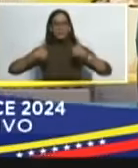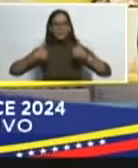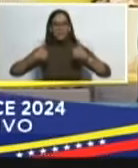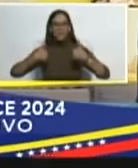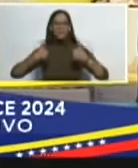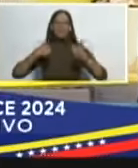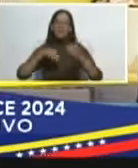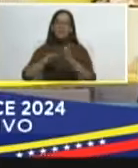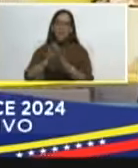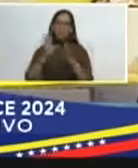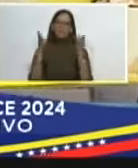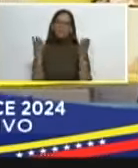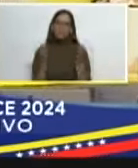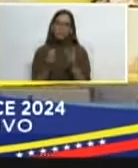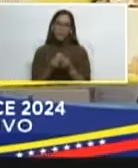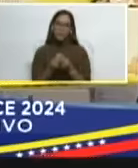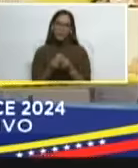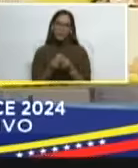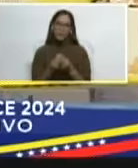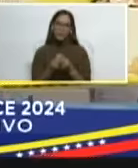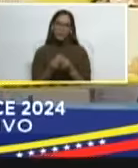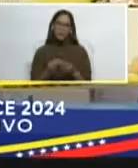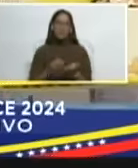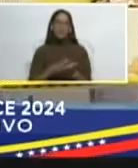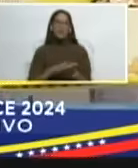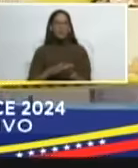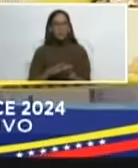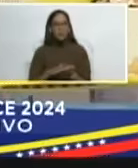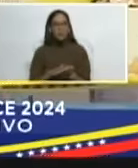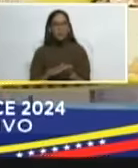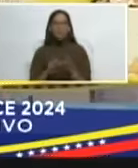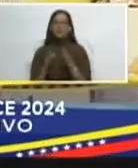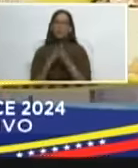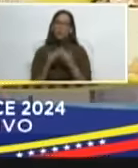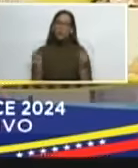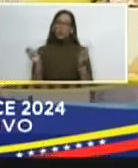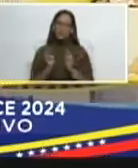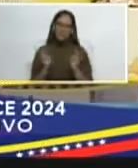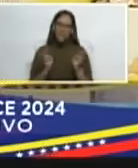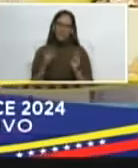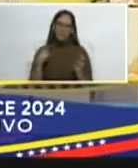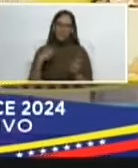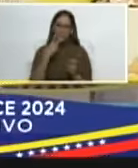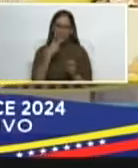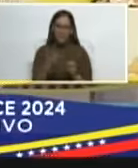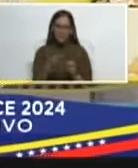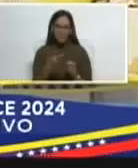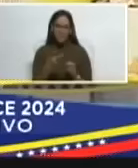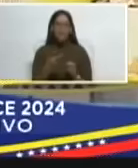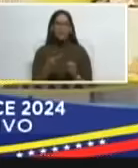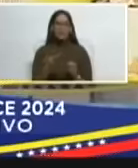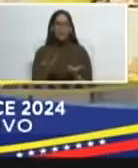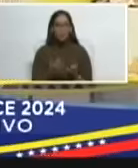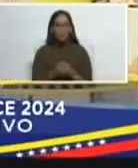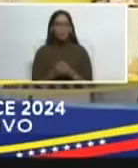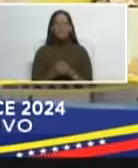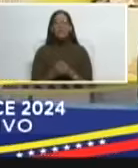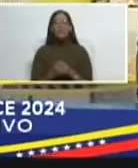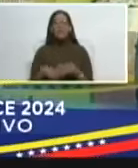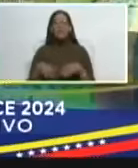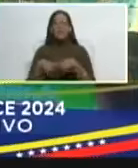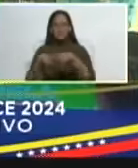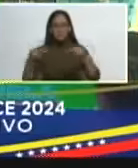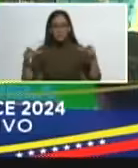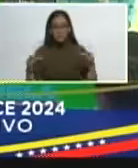a ir conjuntamente. Resolver todos los temas que tienen que ver con la logística. Con la